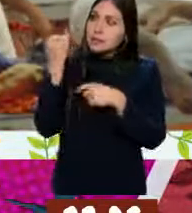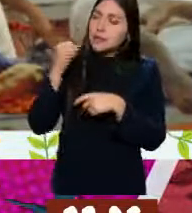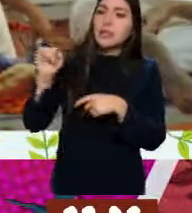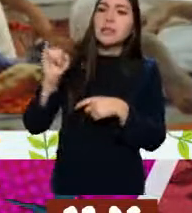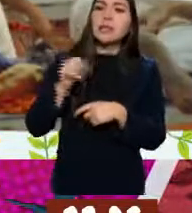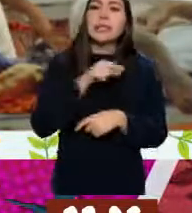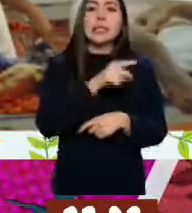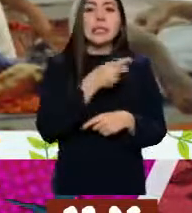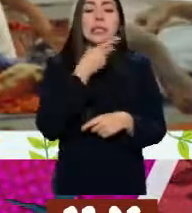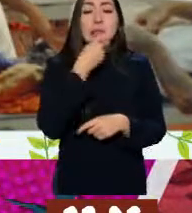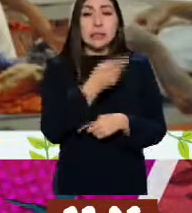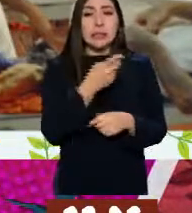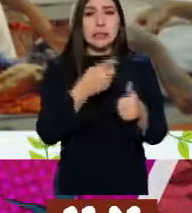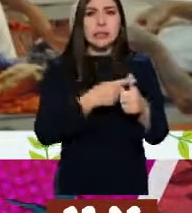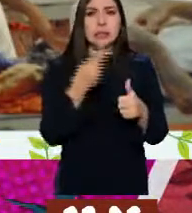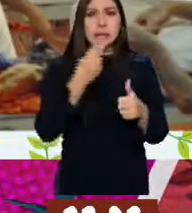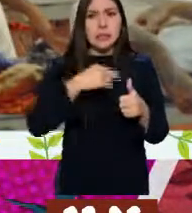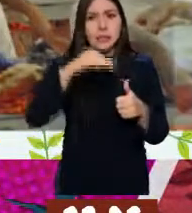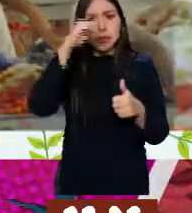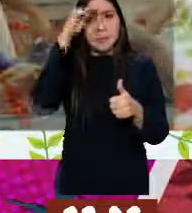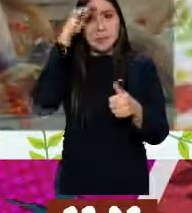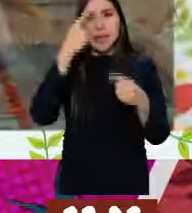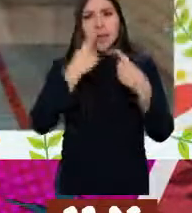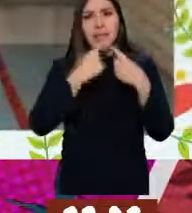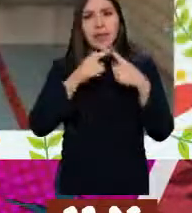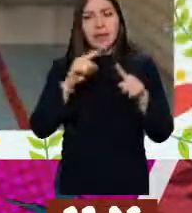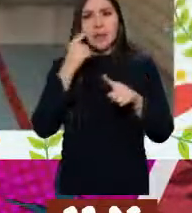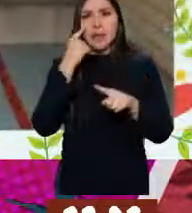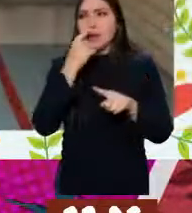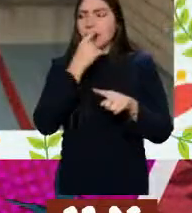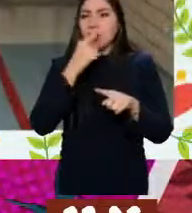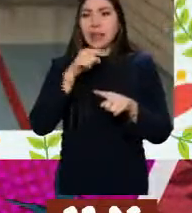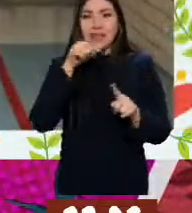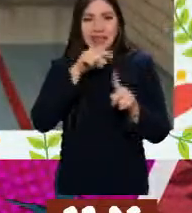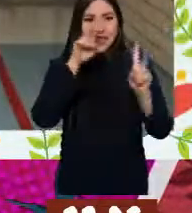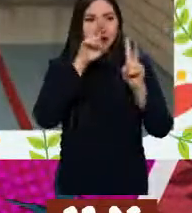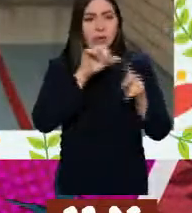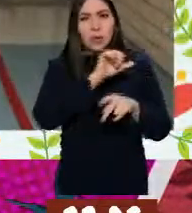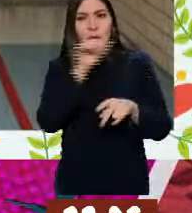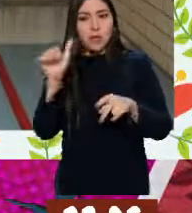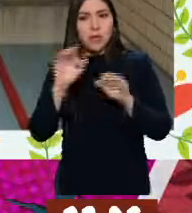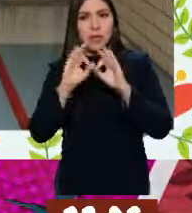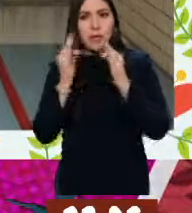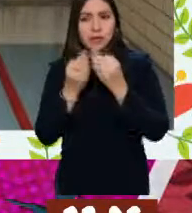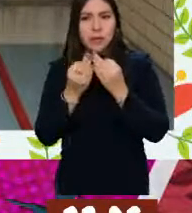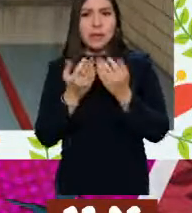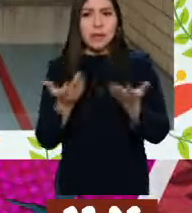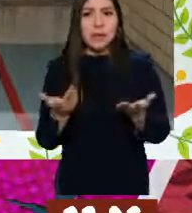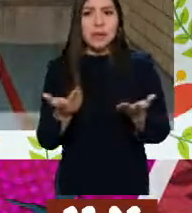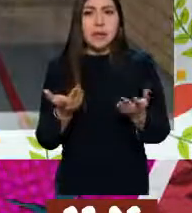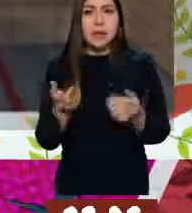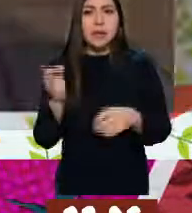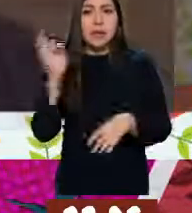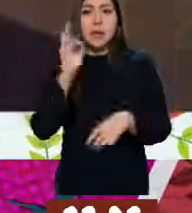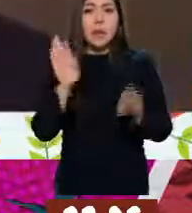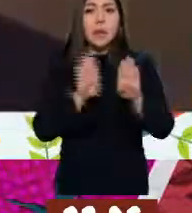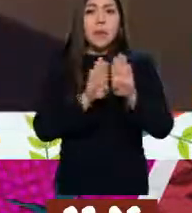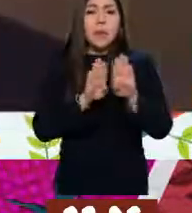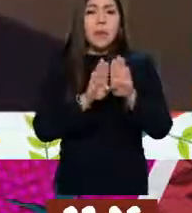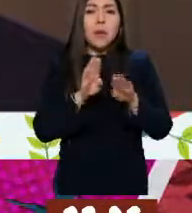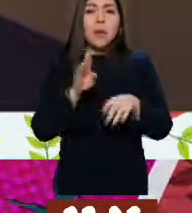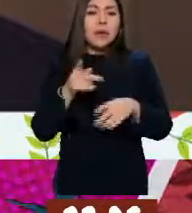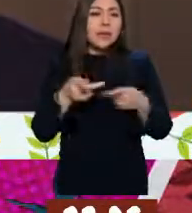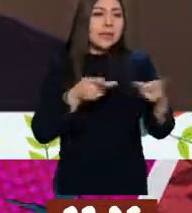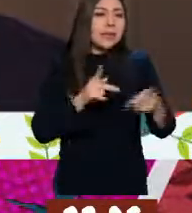bueno, habría que pensar desde otra perspectiva este tema y decir, por ejemplo, que en términos de la estrategia de